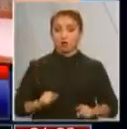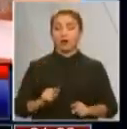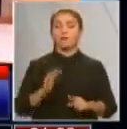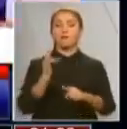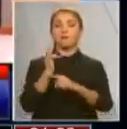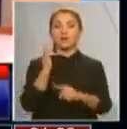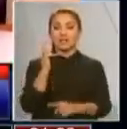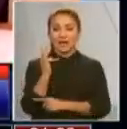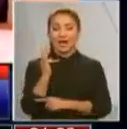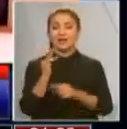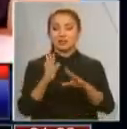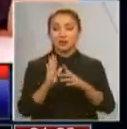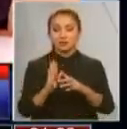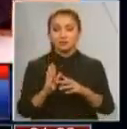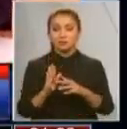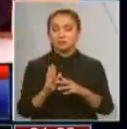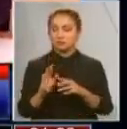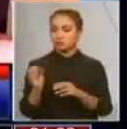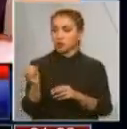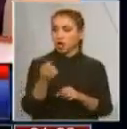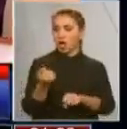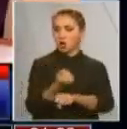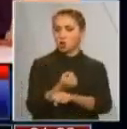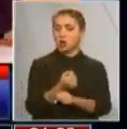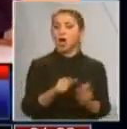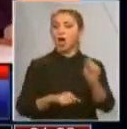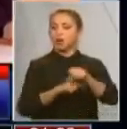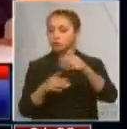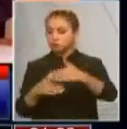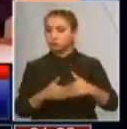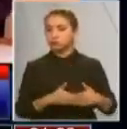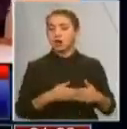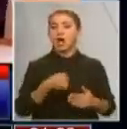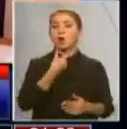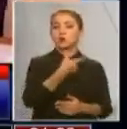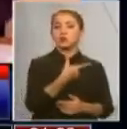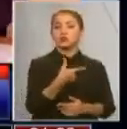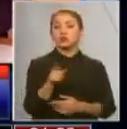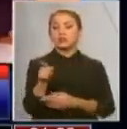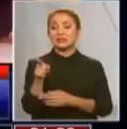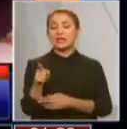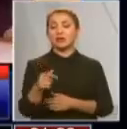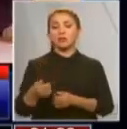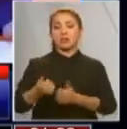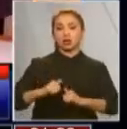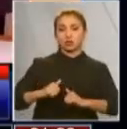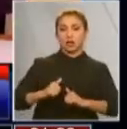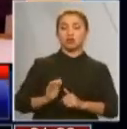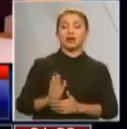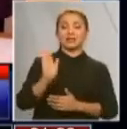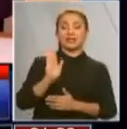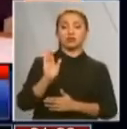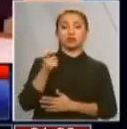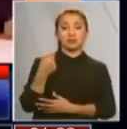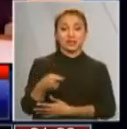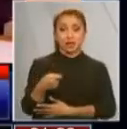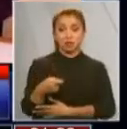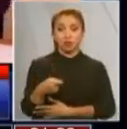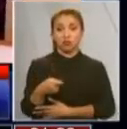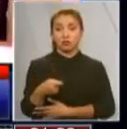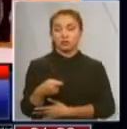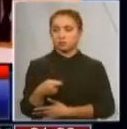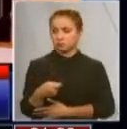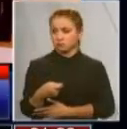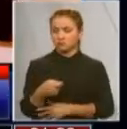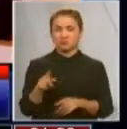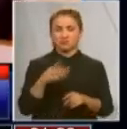fiscal se haya prestado para acoger esta acusación del entonces derrotado candidato al Senado, mira, tampoco